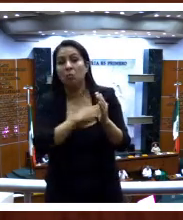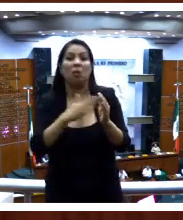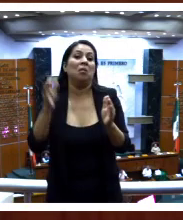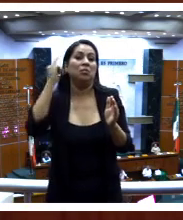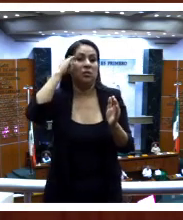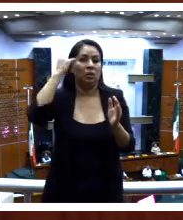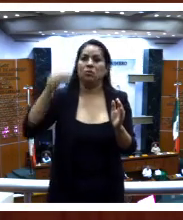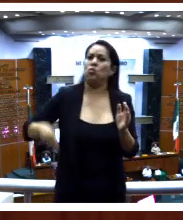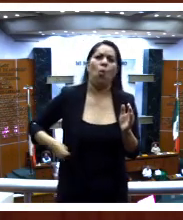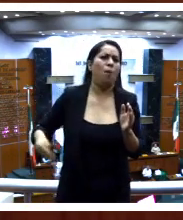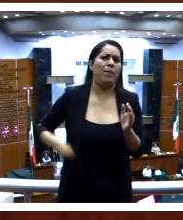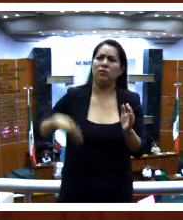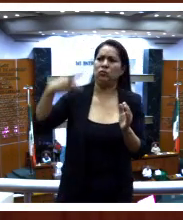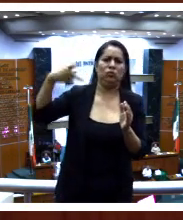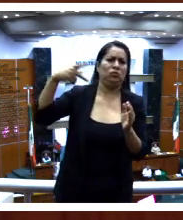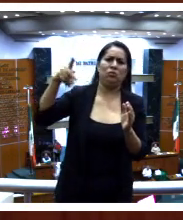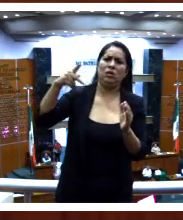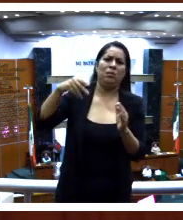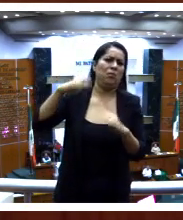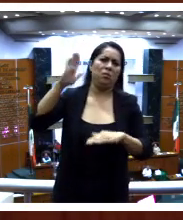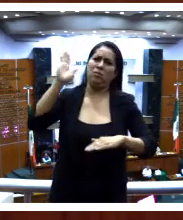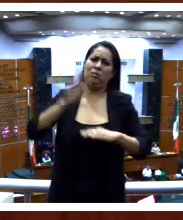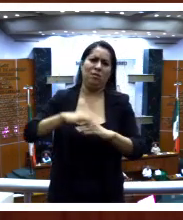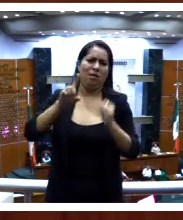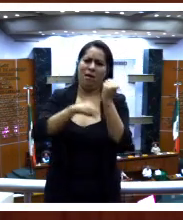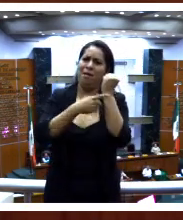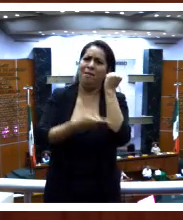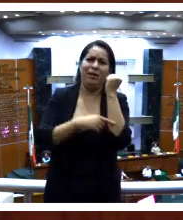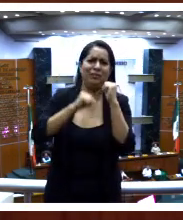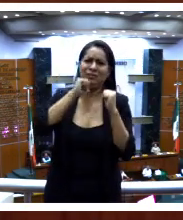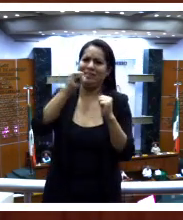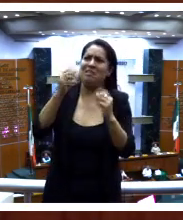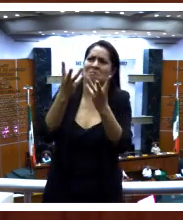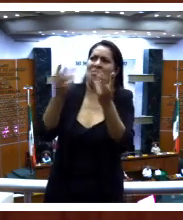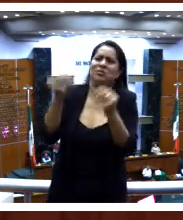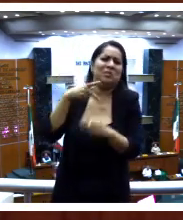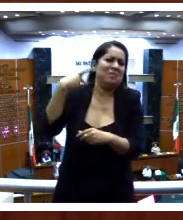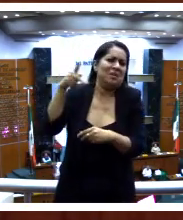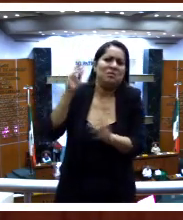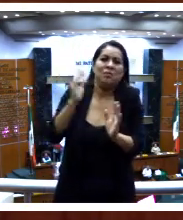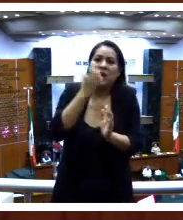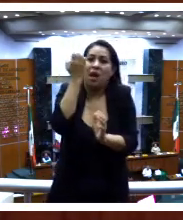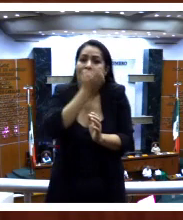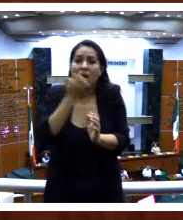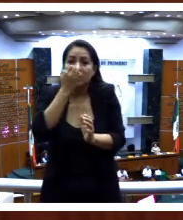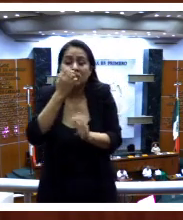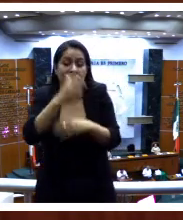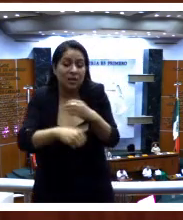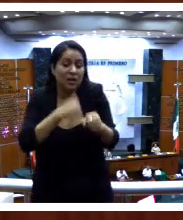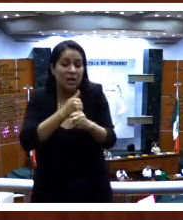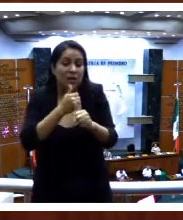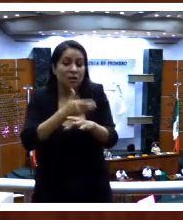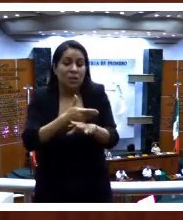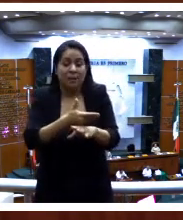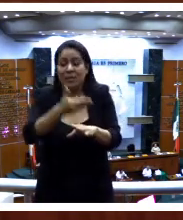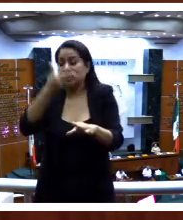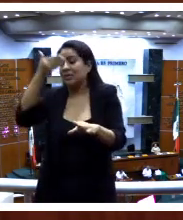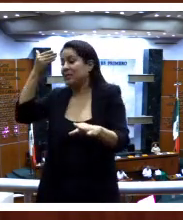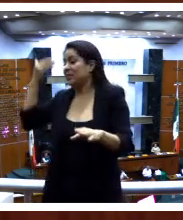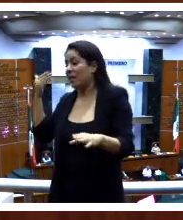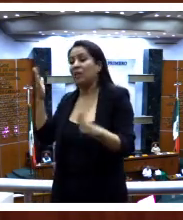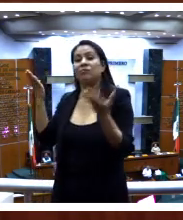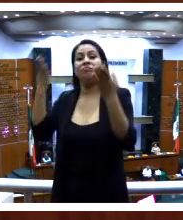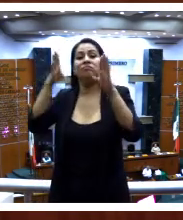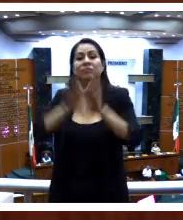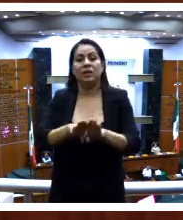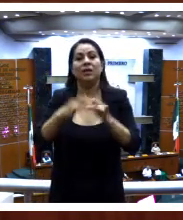indígenas tienen la culpa por tener menos población y entonces que la resuelvan, porque hay escuelas que se cerraron desde el ciclo escolar pasado